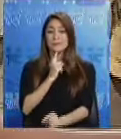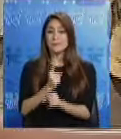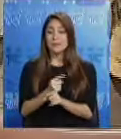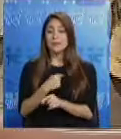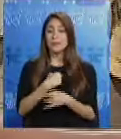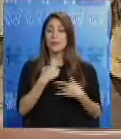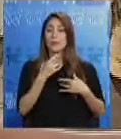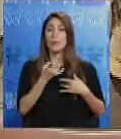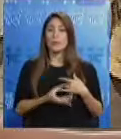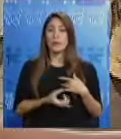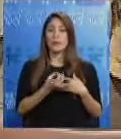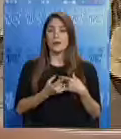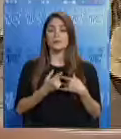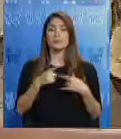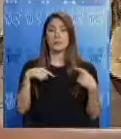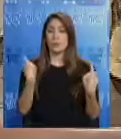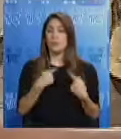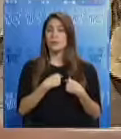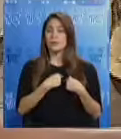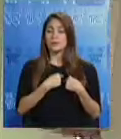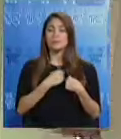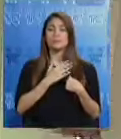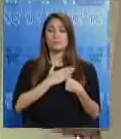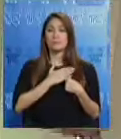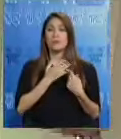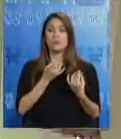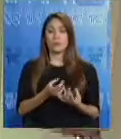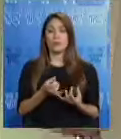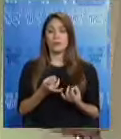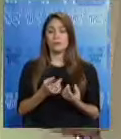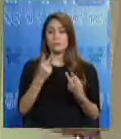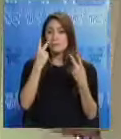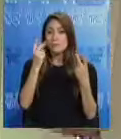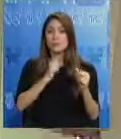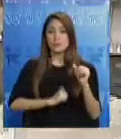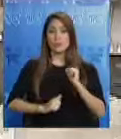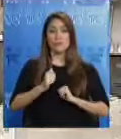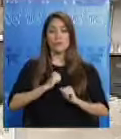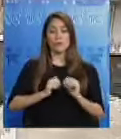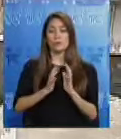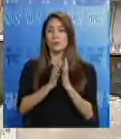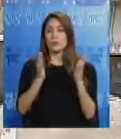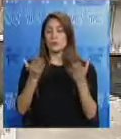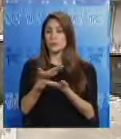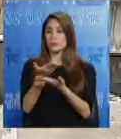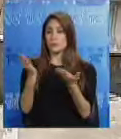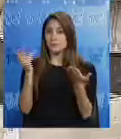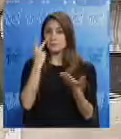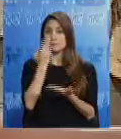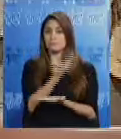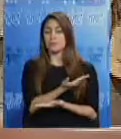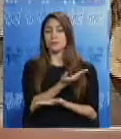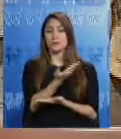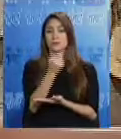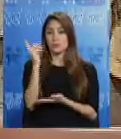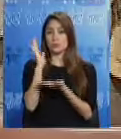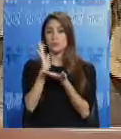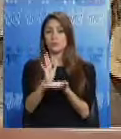dolor lo tenemos en el alma y en el corazón. Lo que hemos sufrido nosotros, ustedes ven